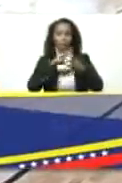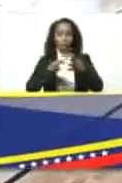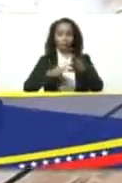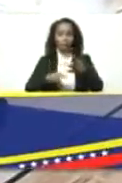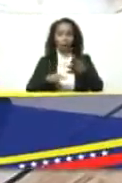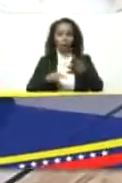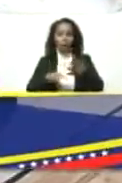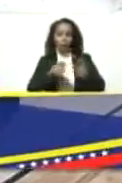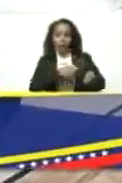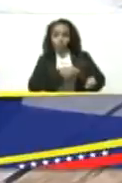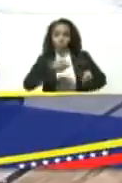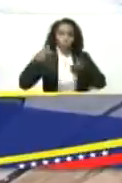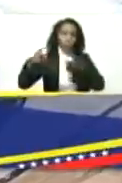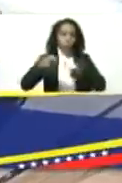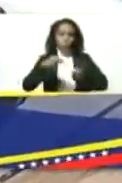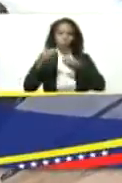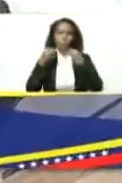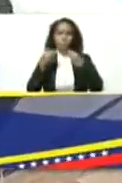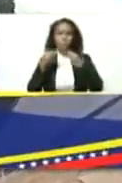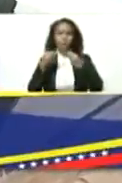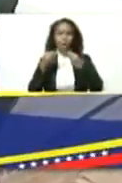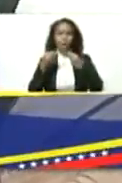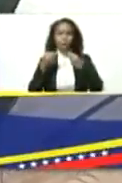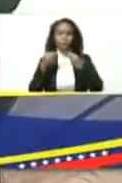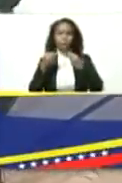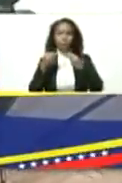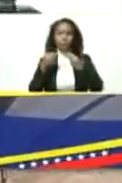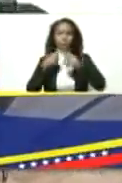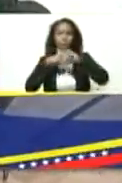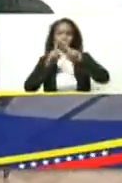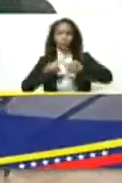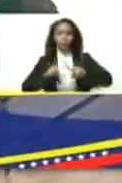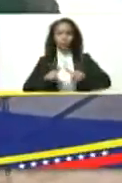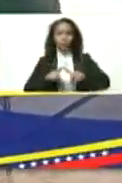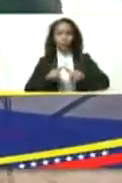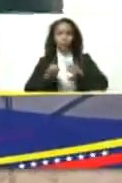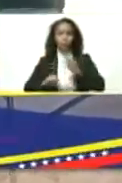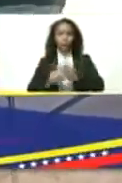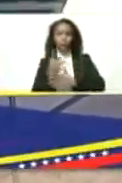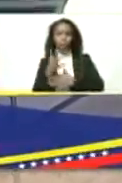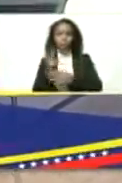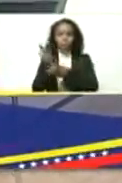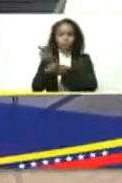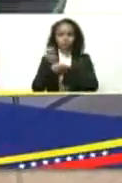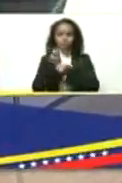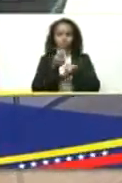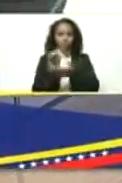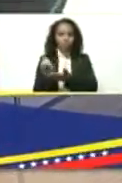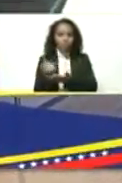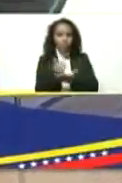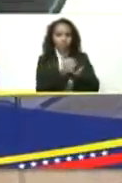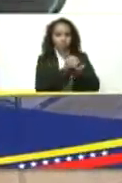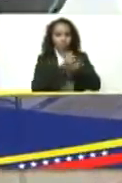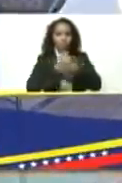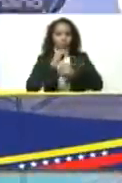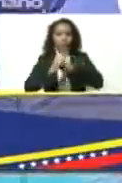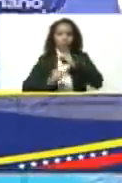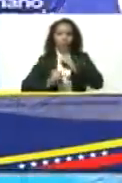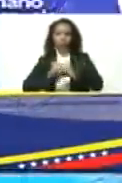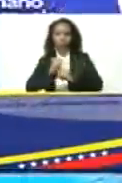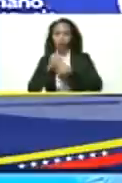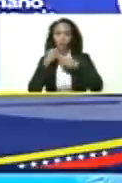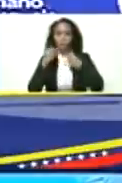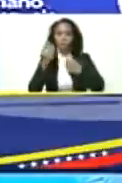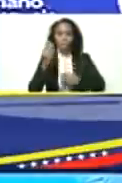de exportación para diversificar las fuentes de riqueza en divisas internacionales para el